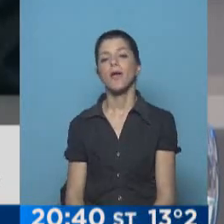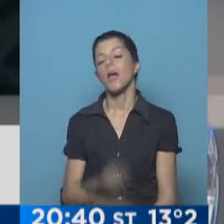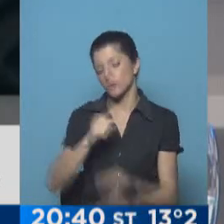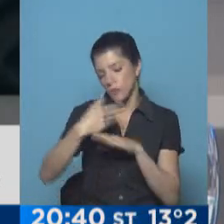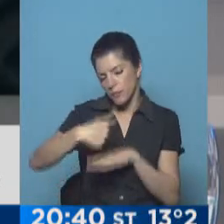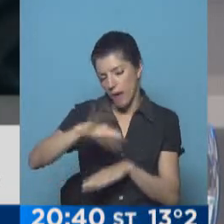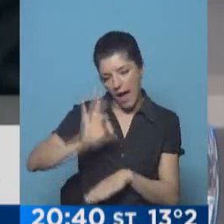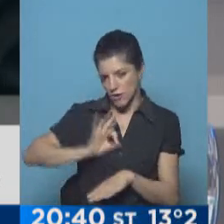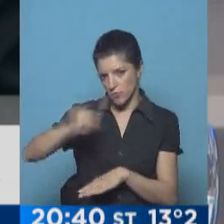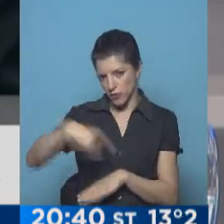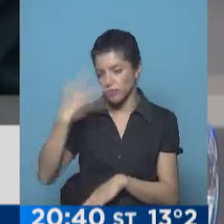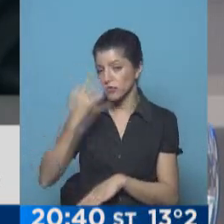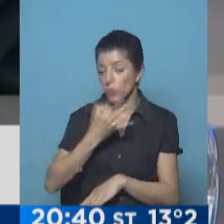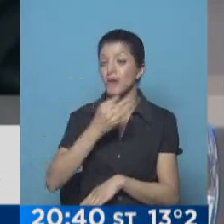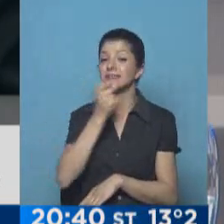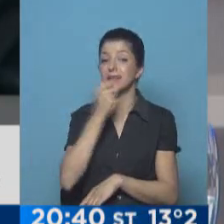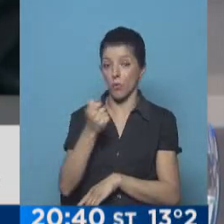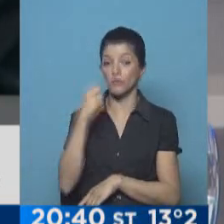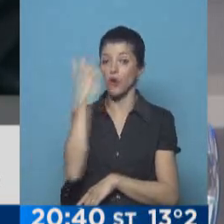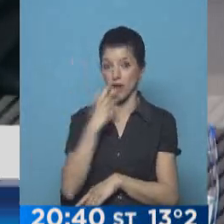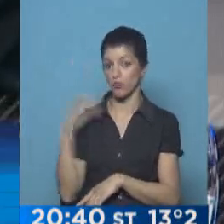viene si hay un juicio oral lo esperamos con ansias